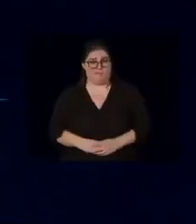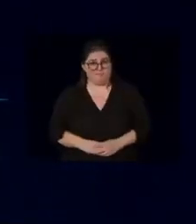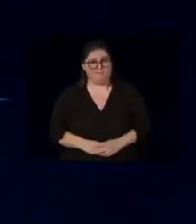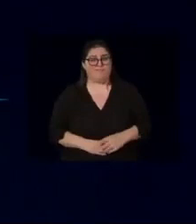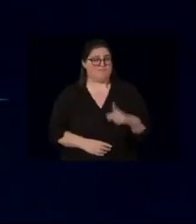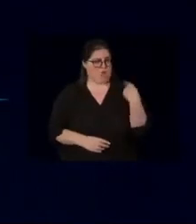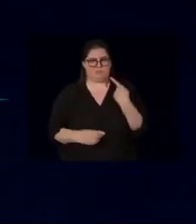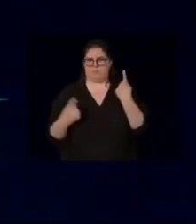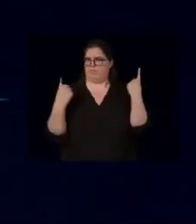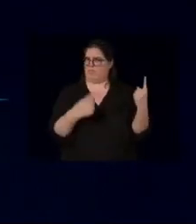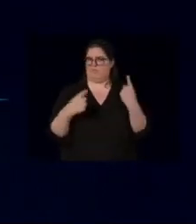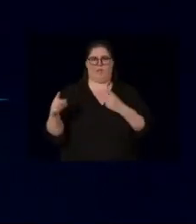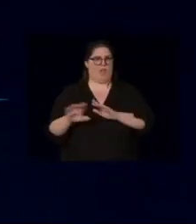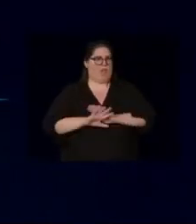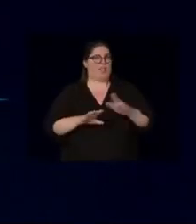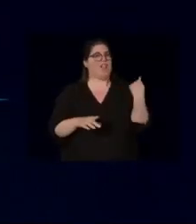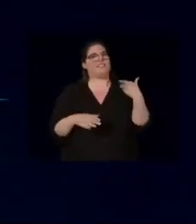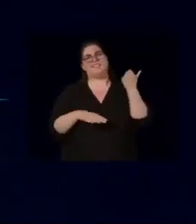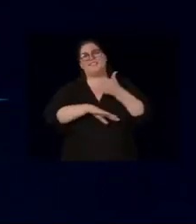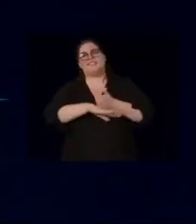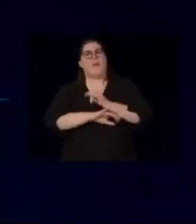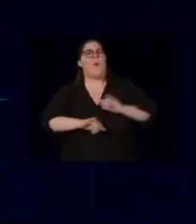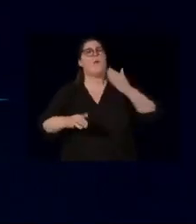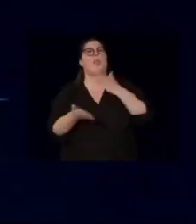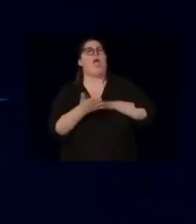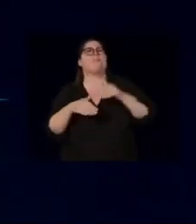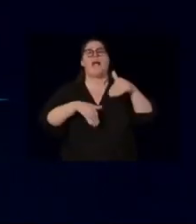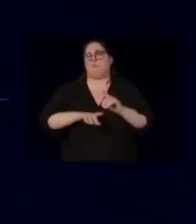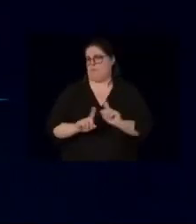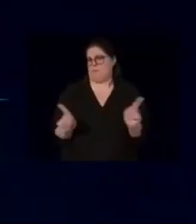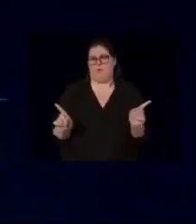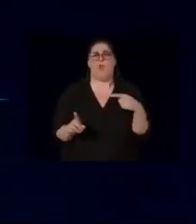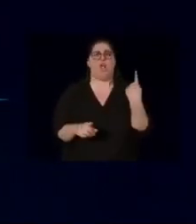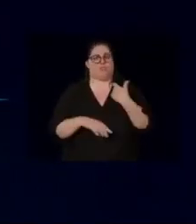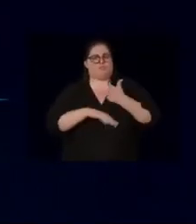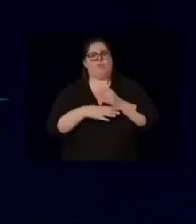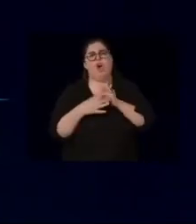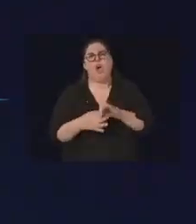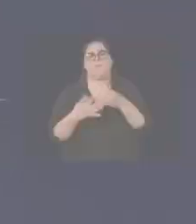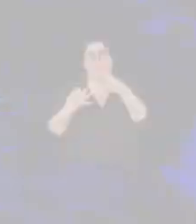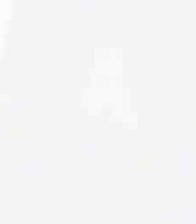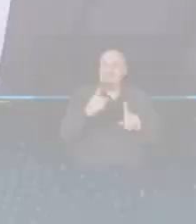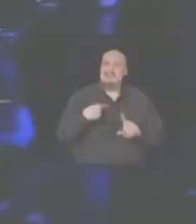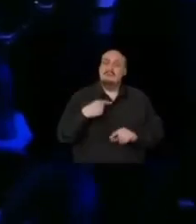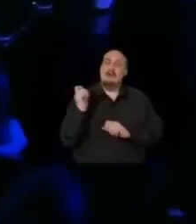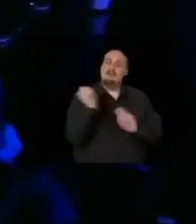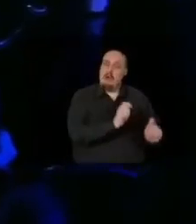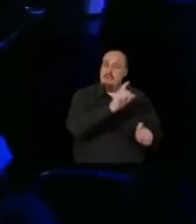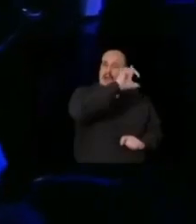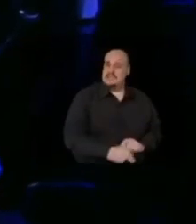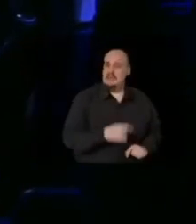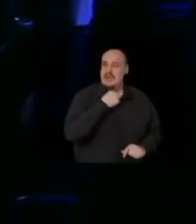eso nosotros no venimos a hacer promesas de campaña si no venimos a hacer con vos un compromiso de lucha Patricia